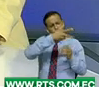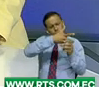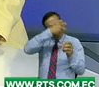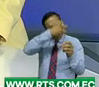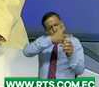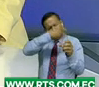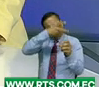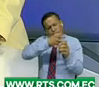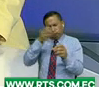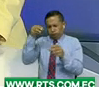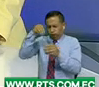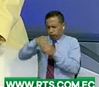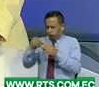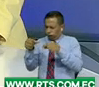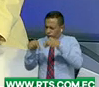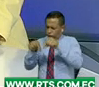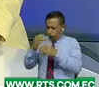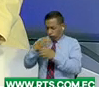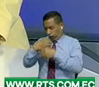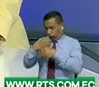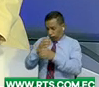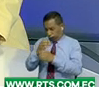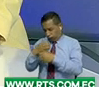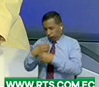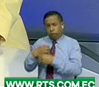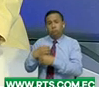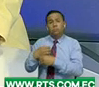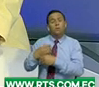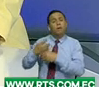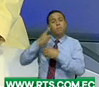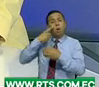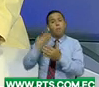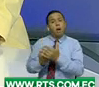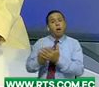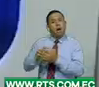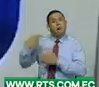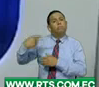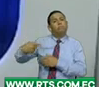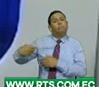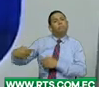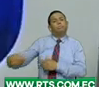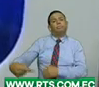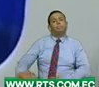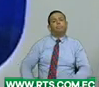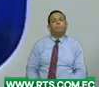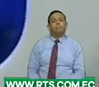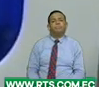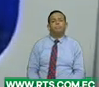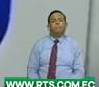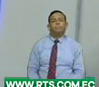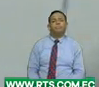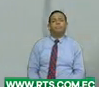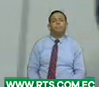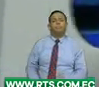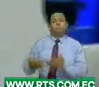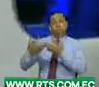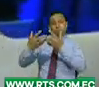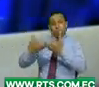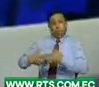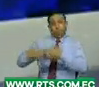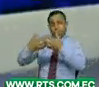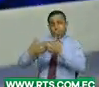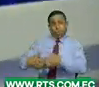que pueden analizar entre 1200 y 1400 pruebas en diarios la máquina cubas